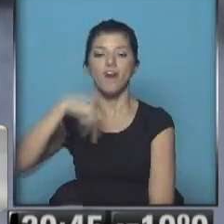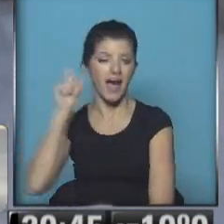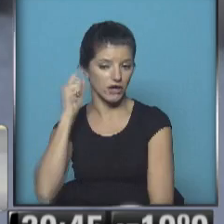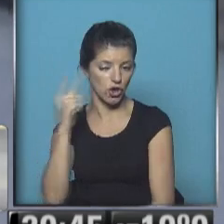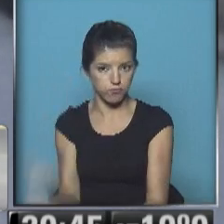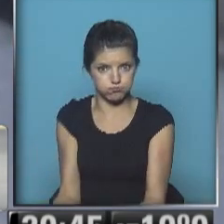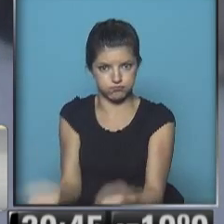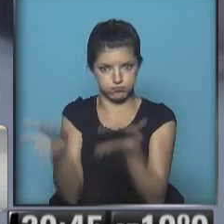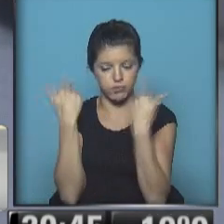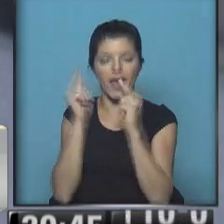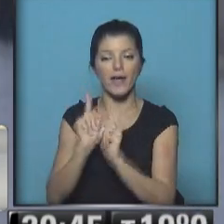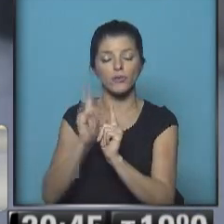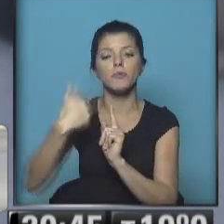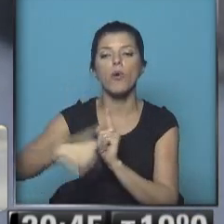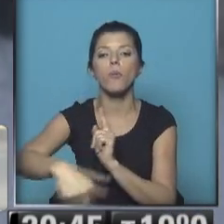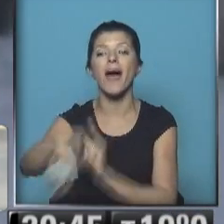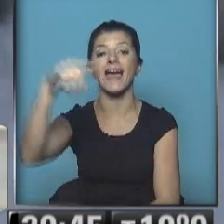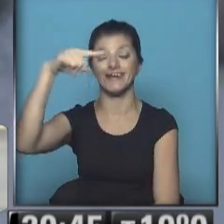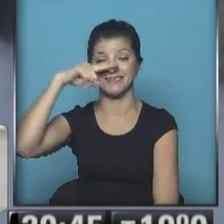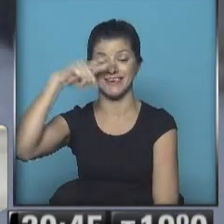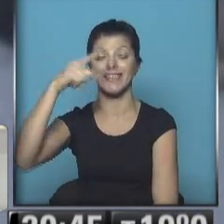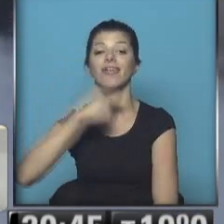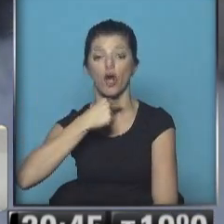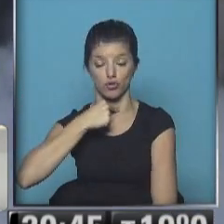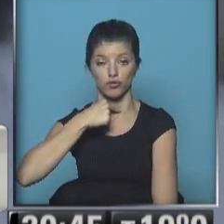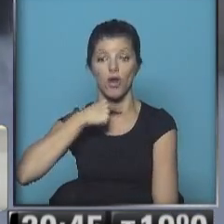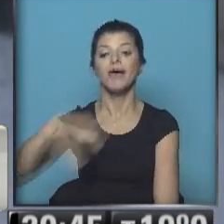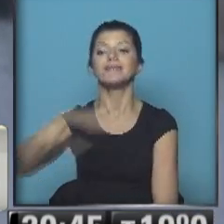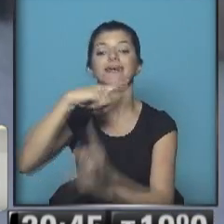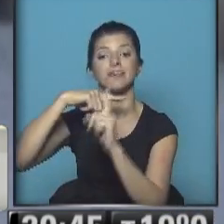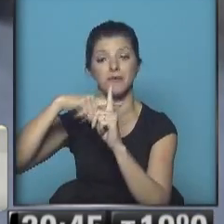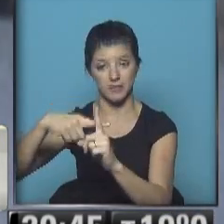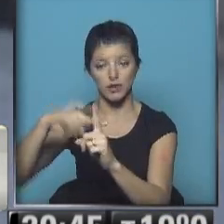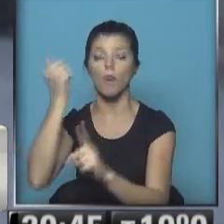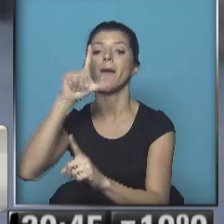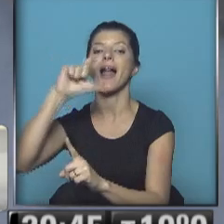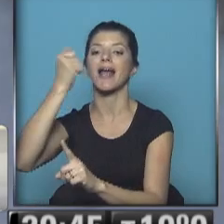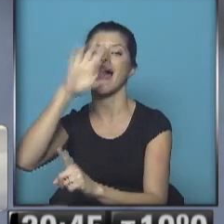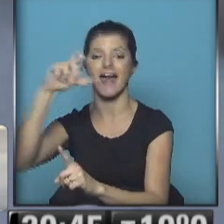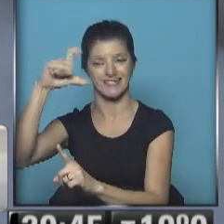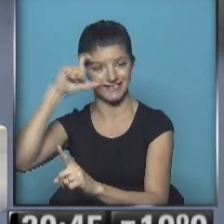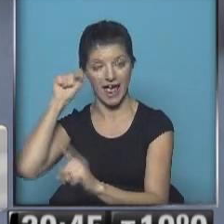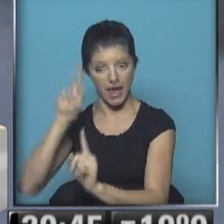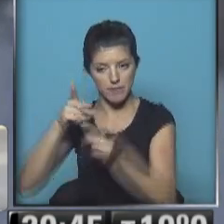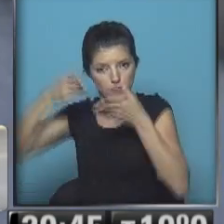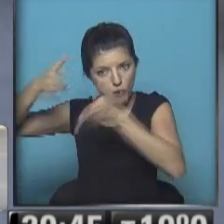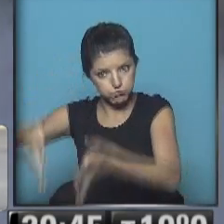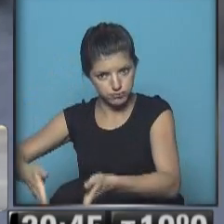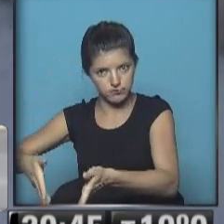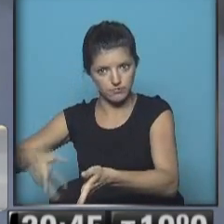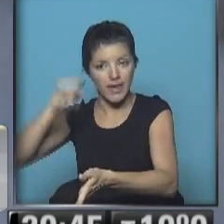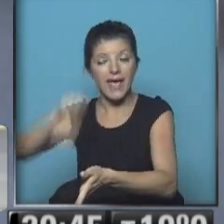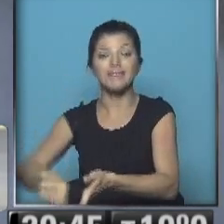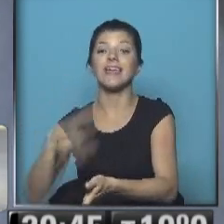La medida se concretará el 7 de agosto en el cementerio bonaerense de Balcarce, donde descansan los restos del quíntuple